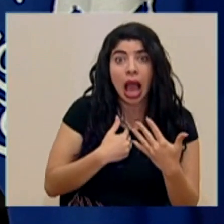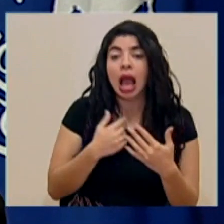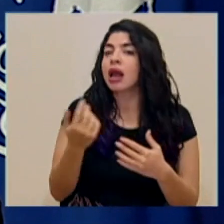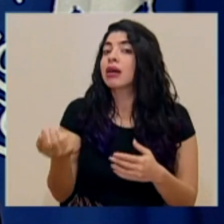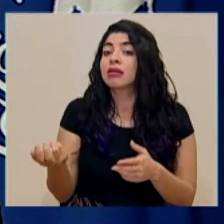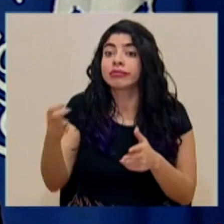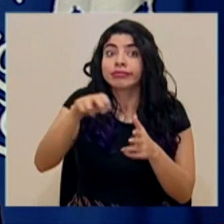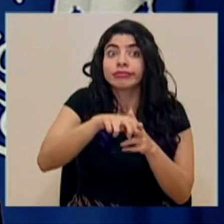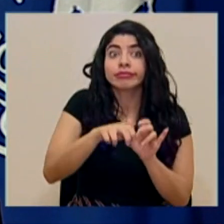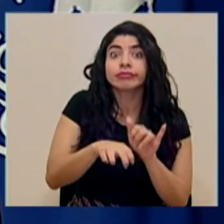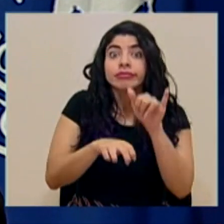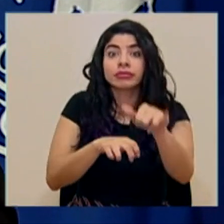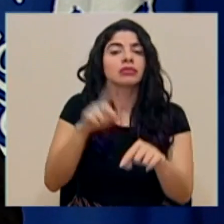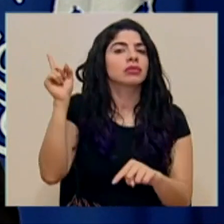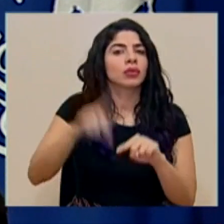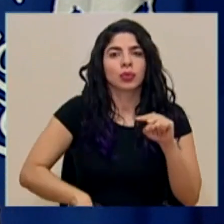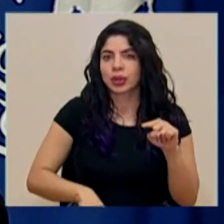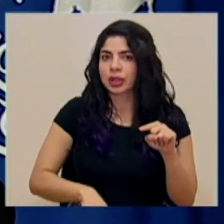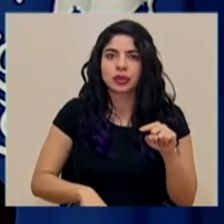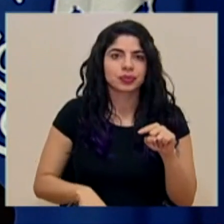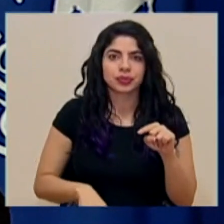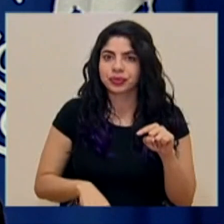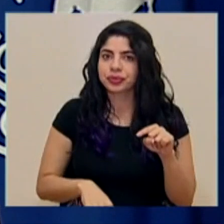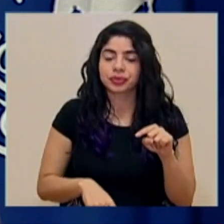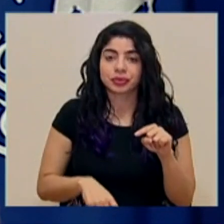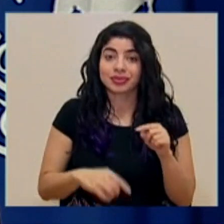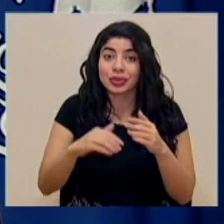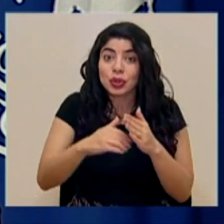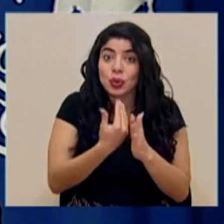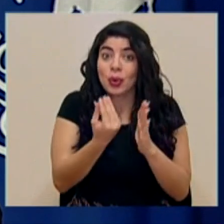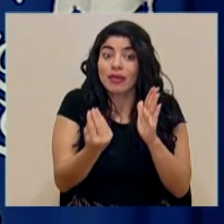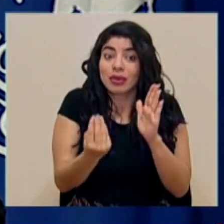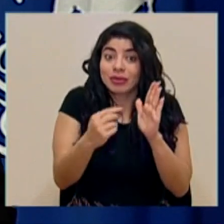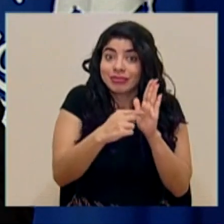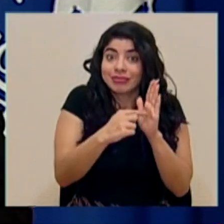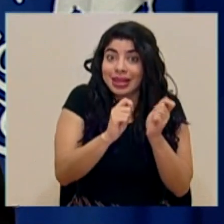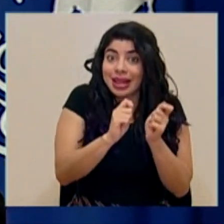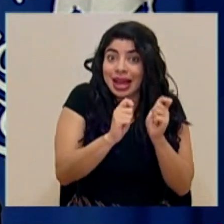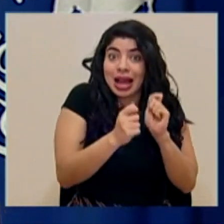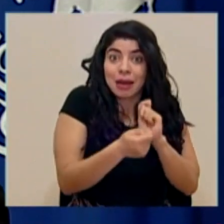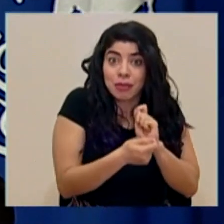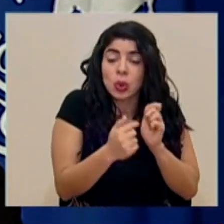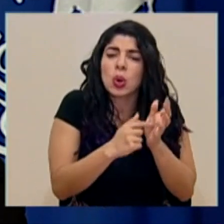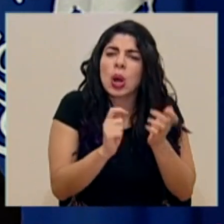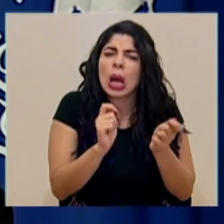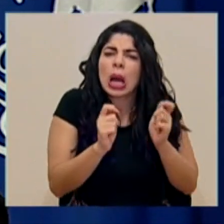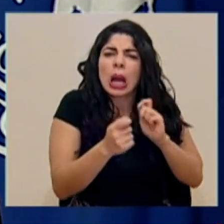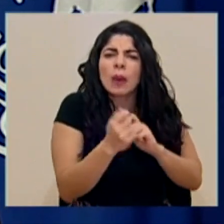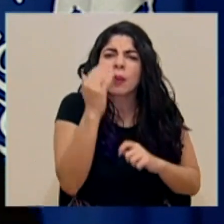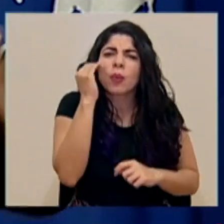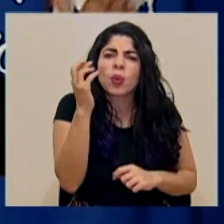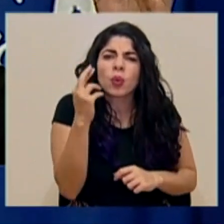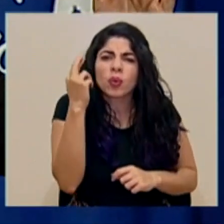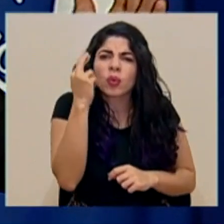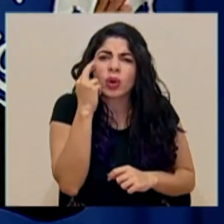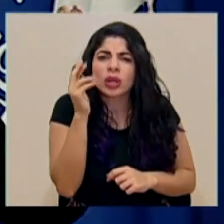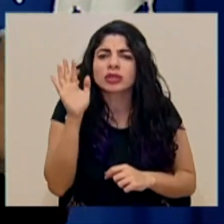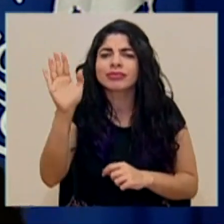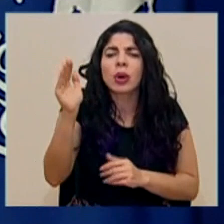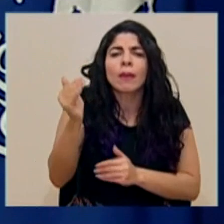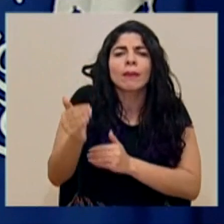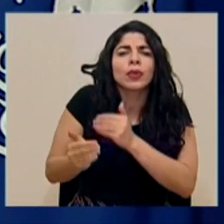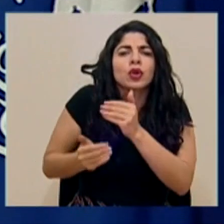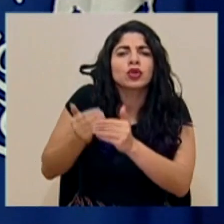viajar. La sostenibilidad de esta nueva medida, que repito una y otra vez, es producto de un